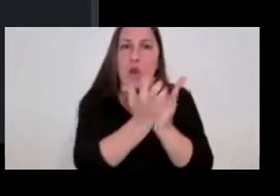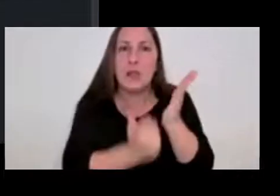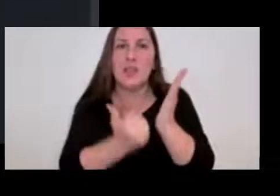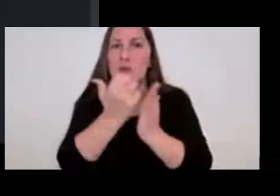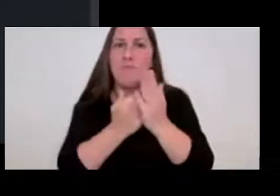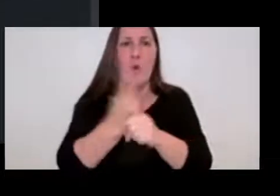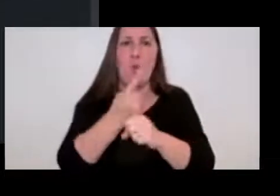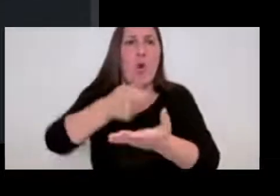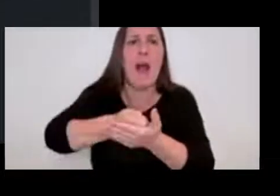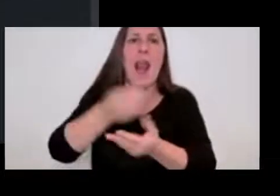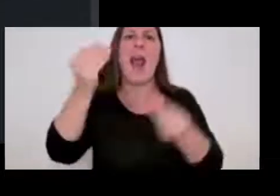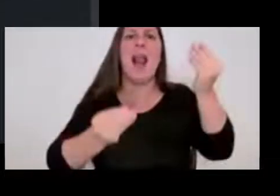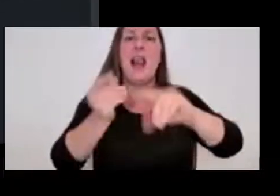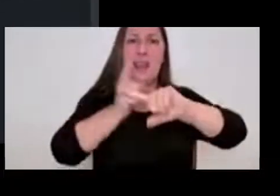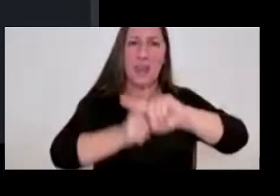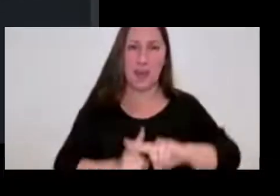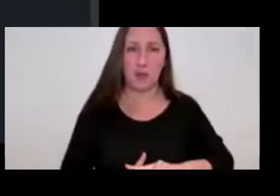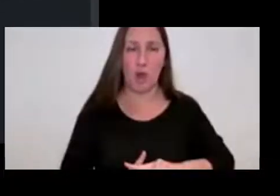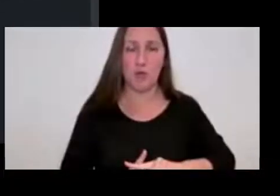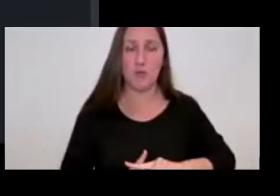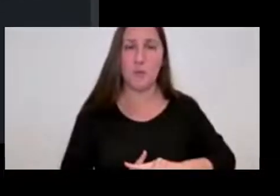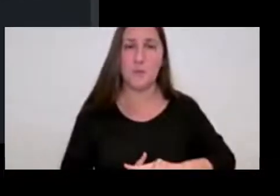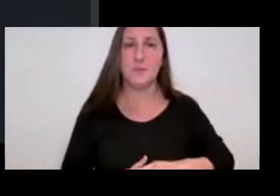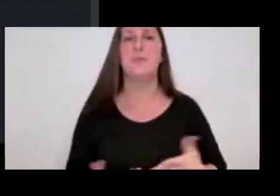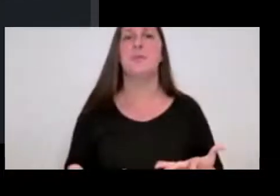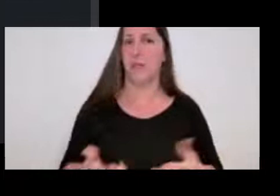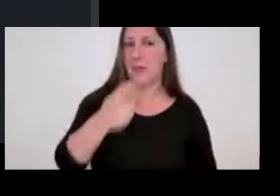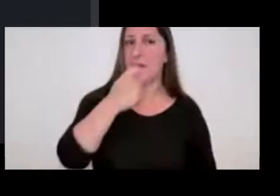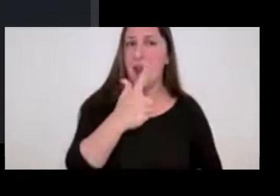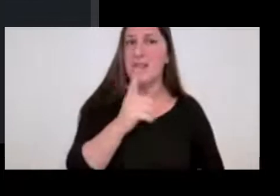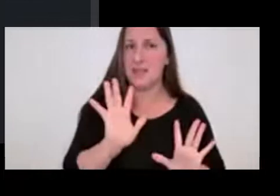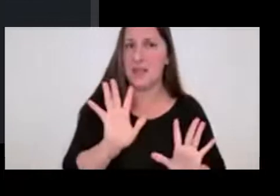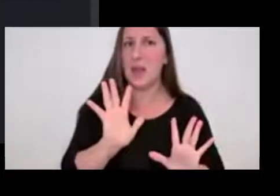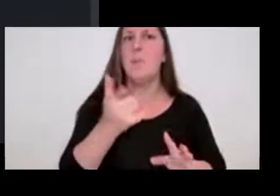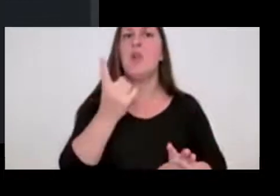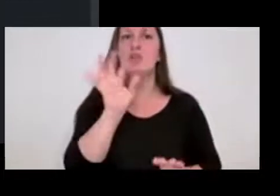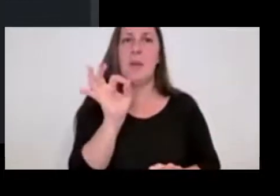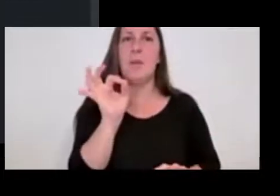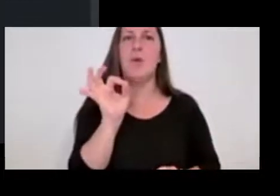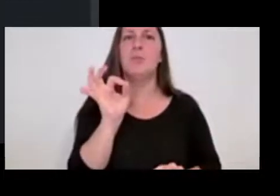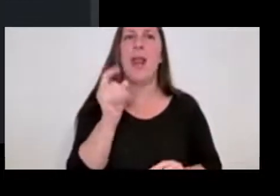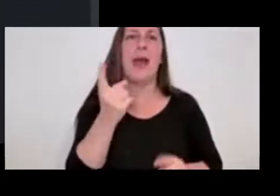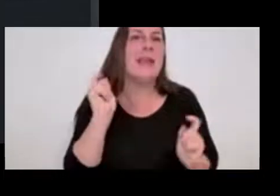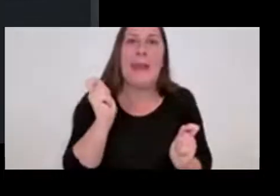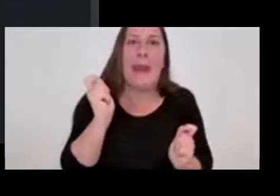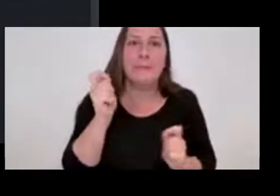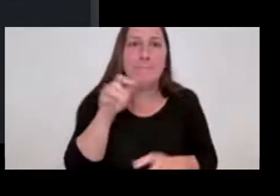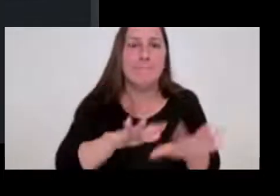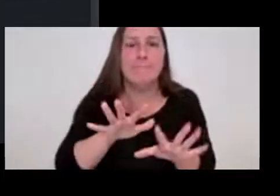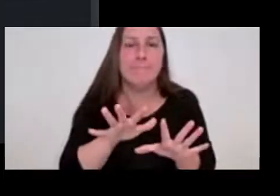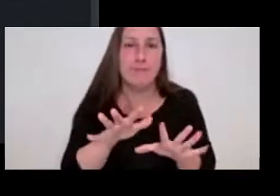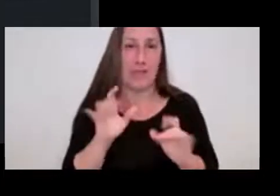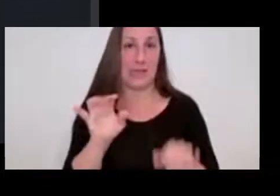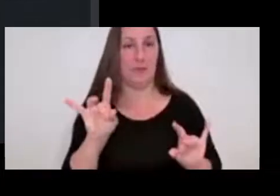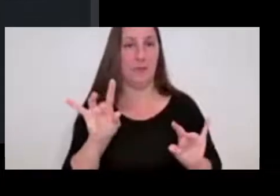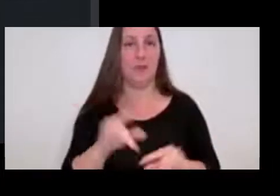¿no? Es fácil aconsejarlo, liquidar bien convenio, pero sabemos que es algo muy complicado para hacer, digamos, ¿no? El convenio multilateral.